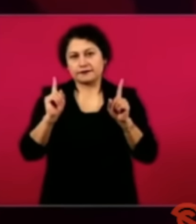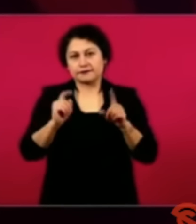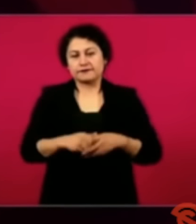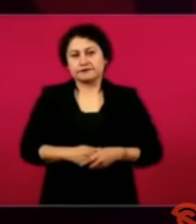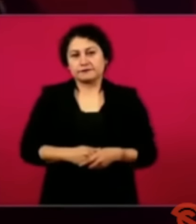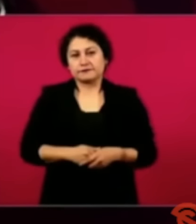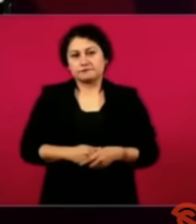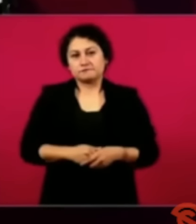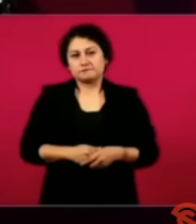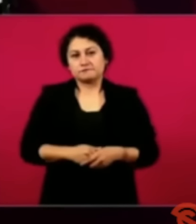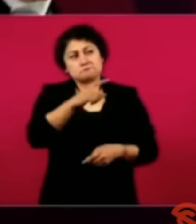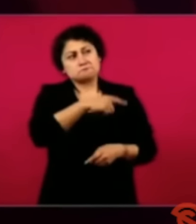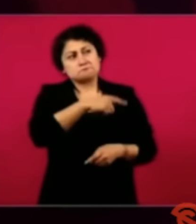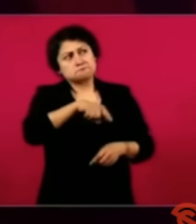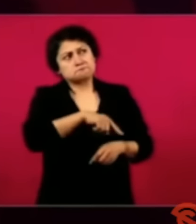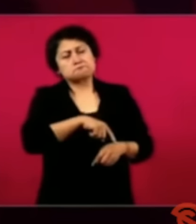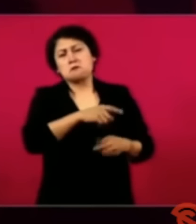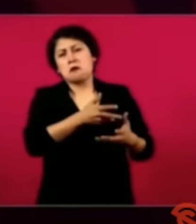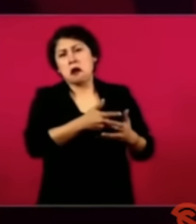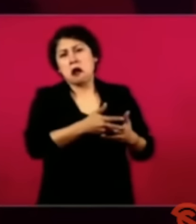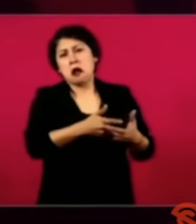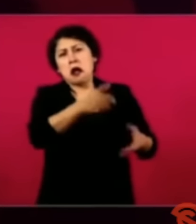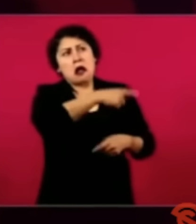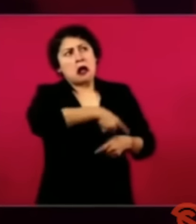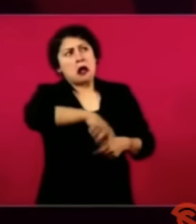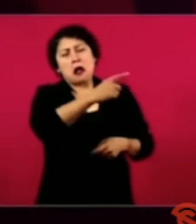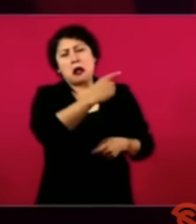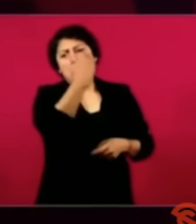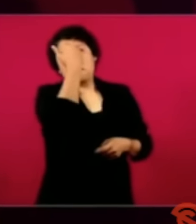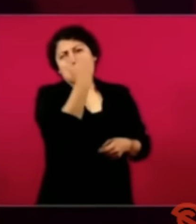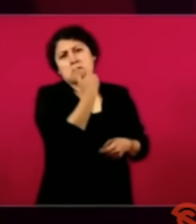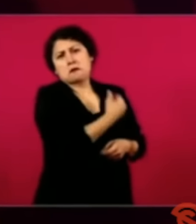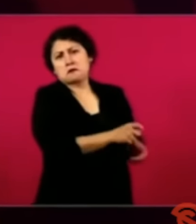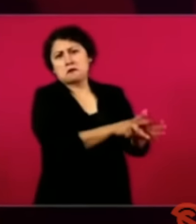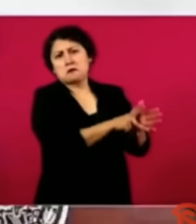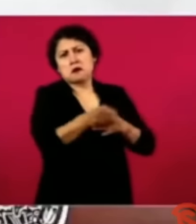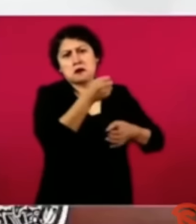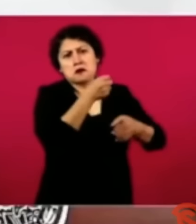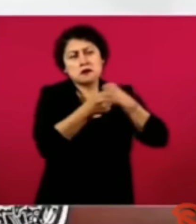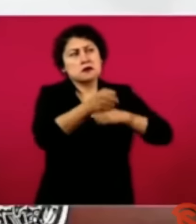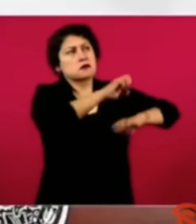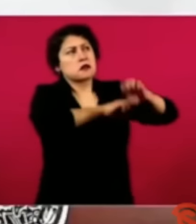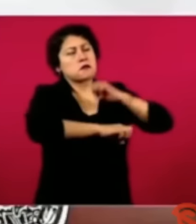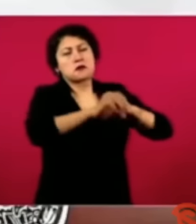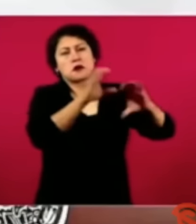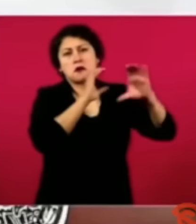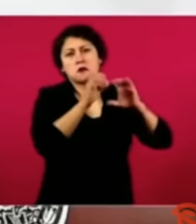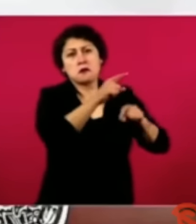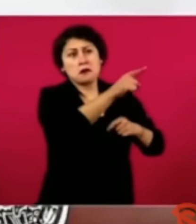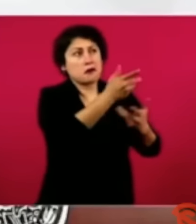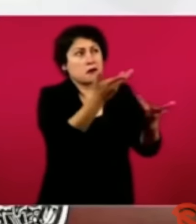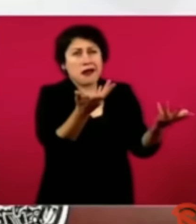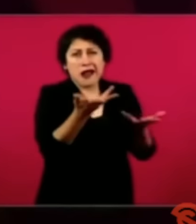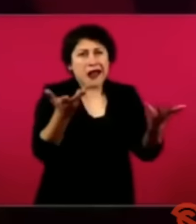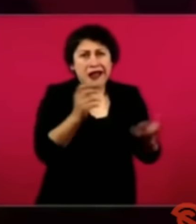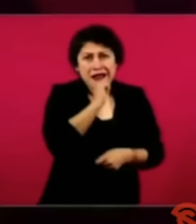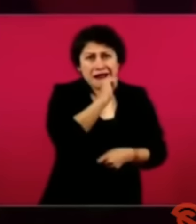muchos de estos grandes periodistas de México, de los grandes medios de comunicación. No han